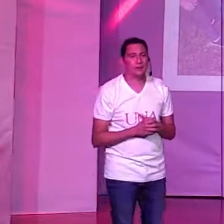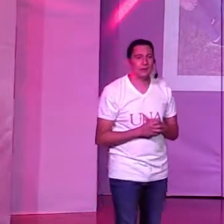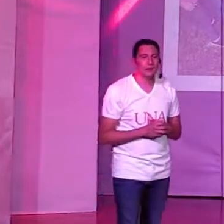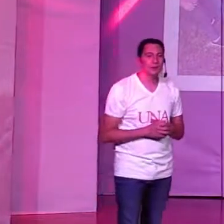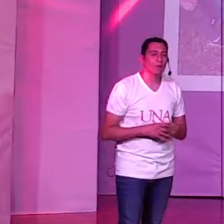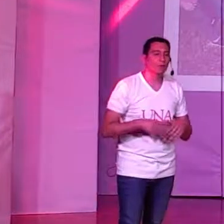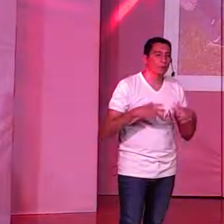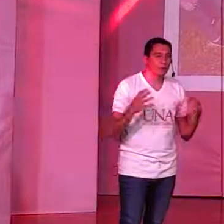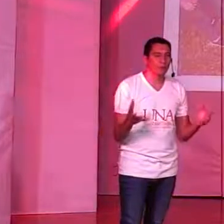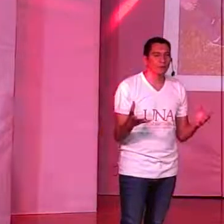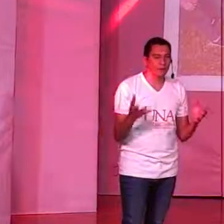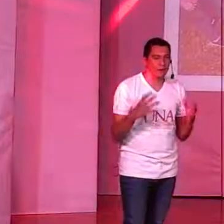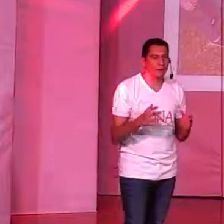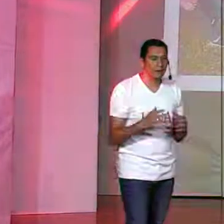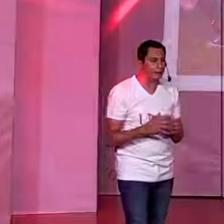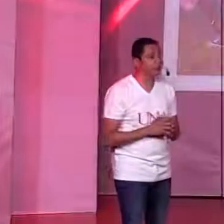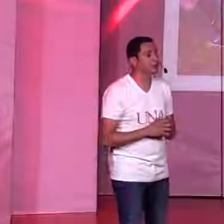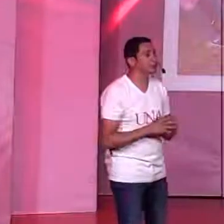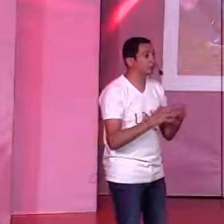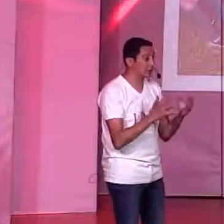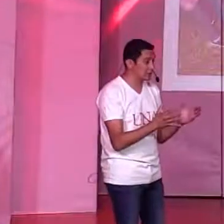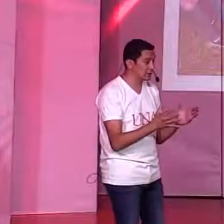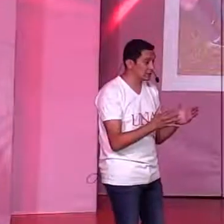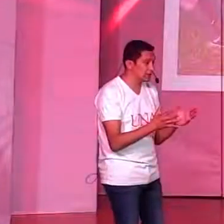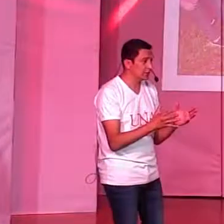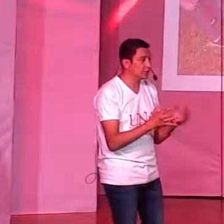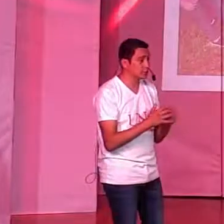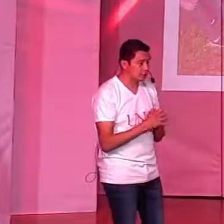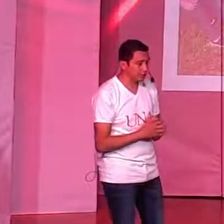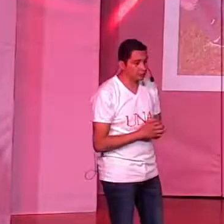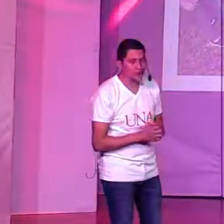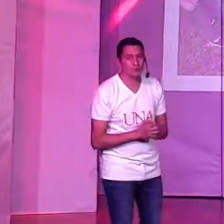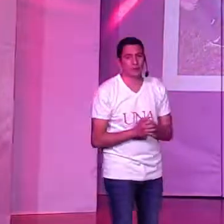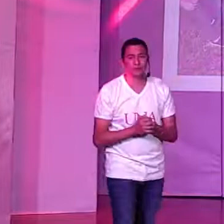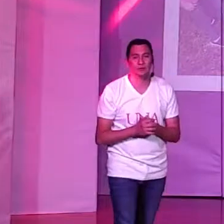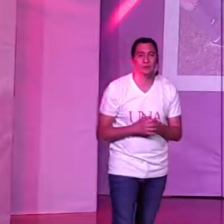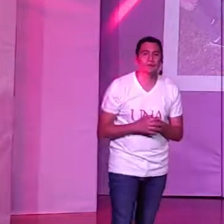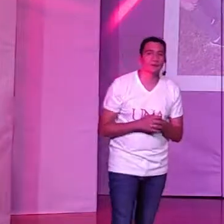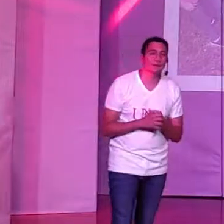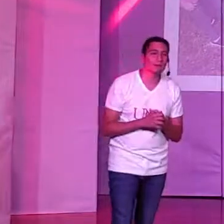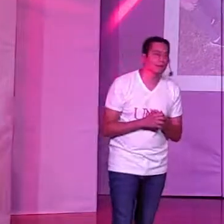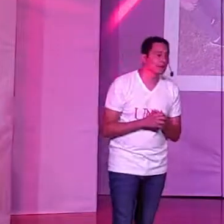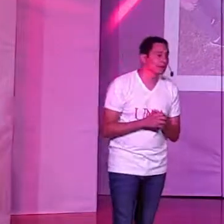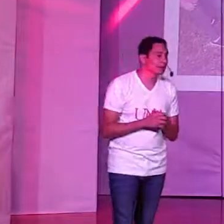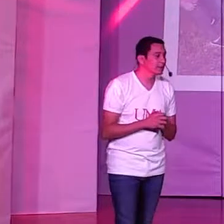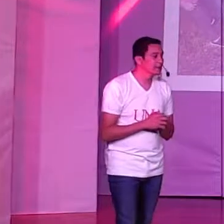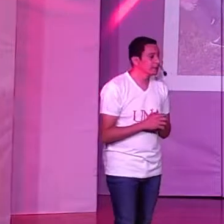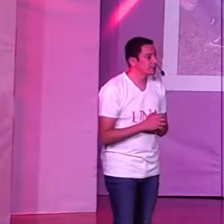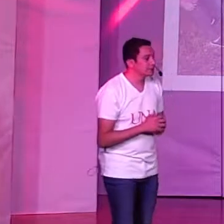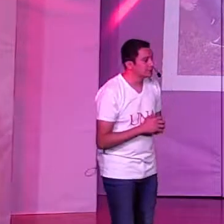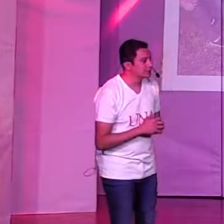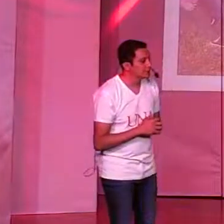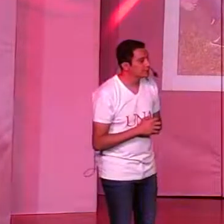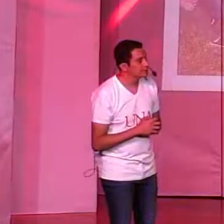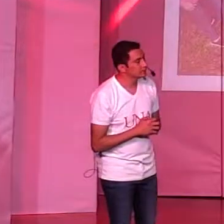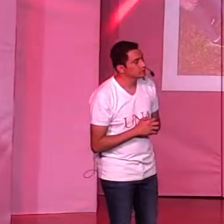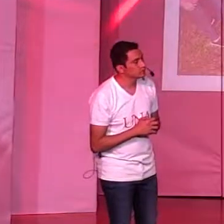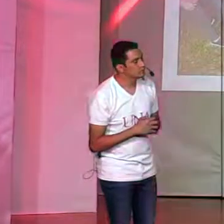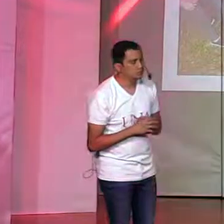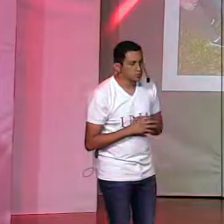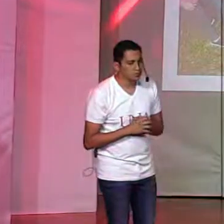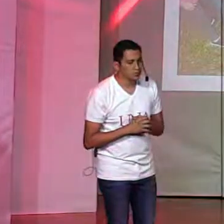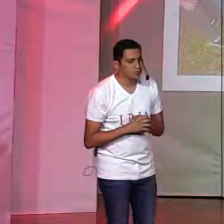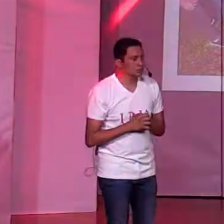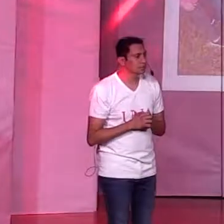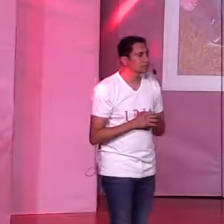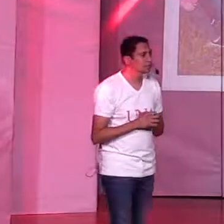se llama, y van a poder retirar el libro, que es un premio, ¿es así? Es para ustedes. Marlene nos tiene más información. Que aprovechemos